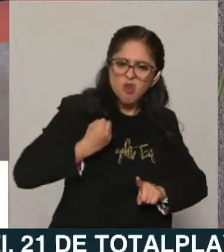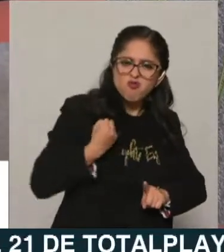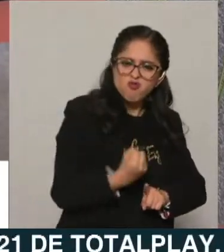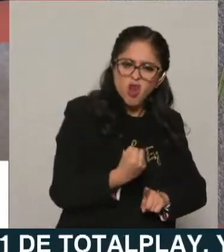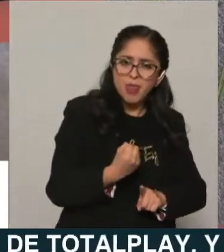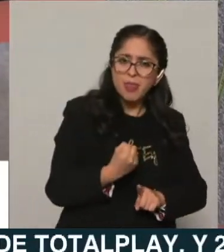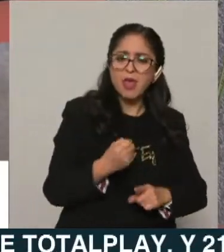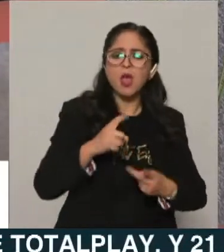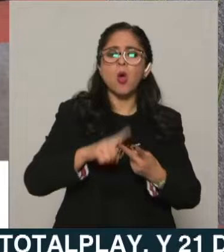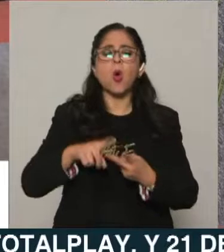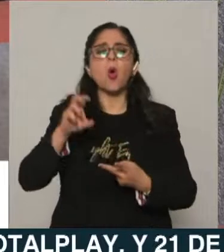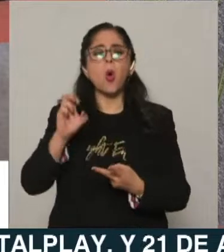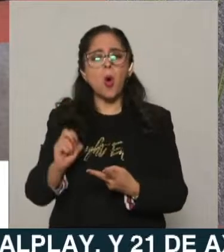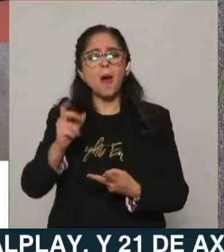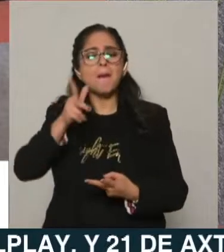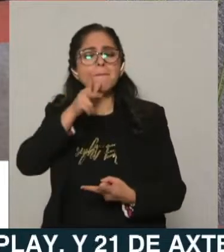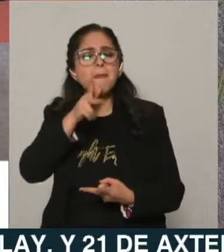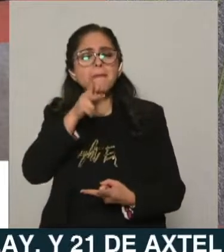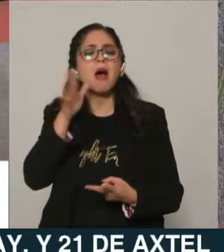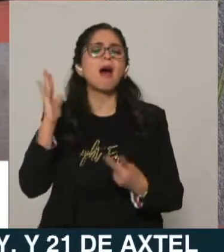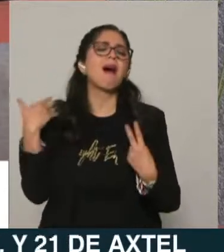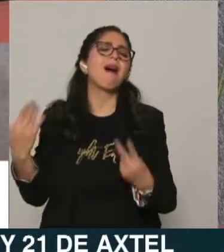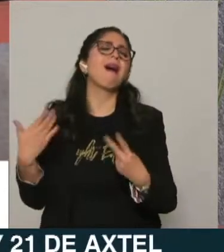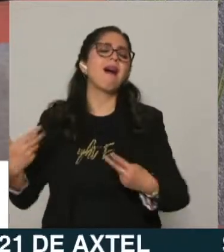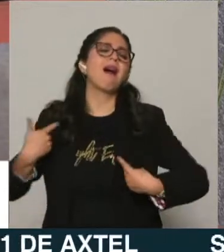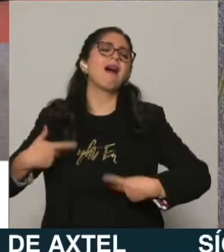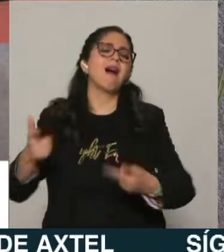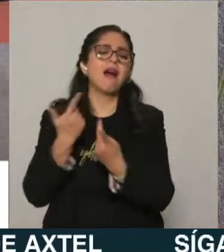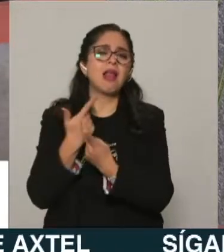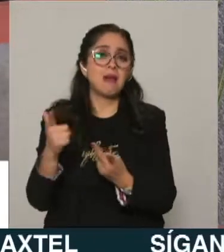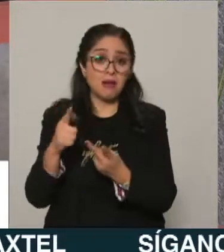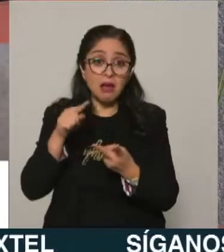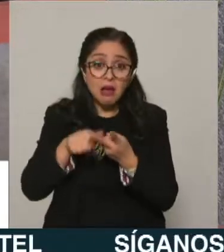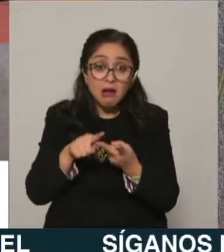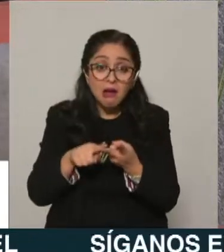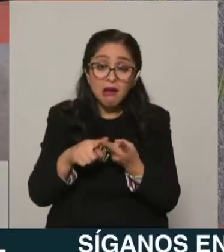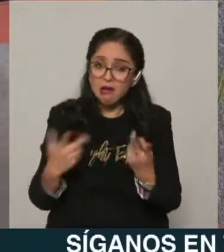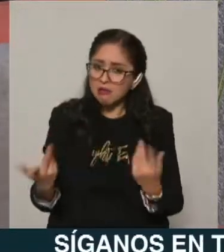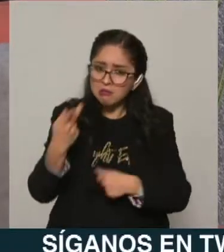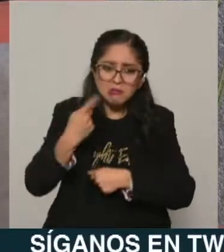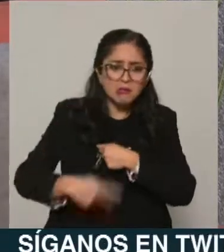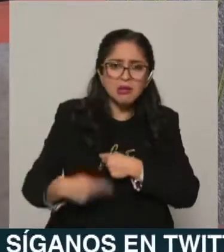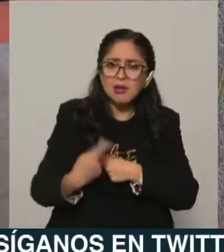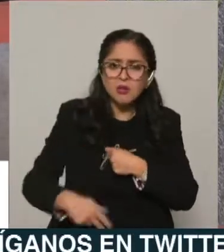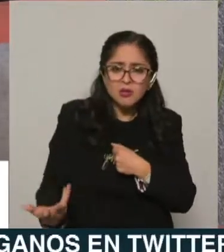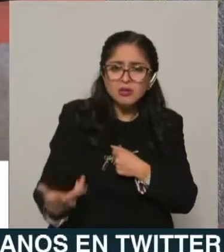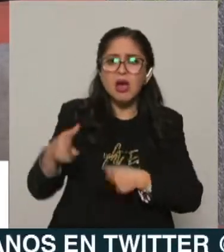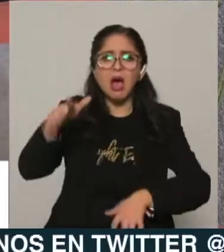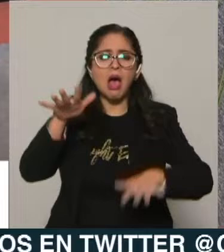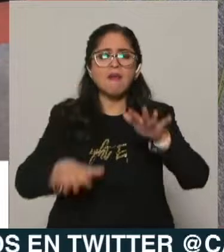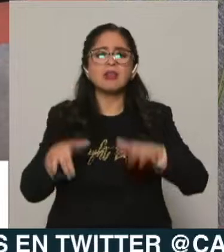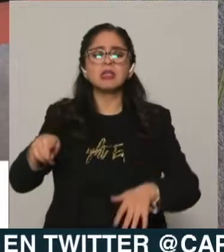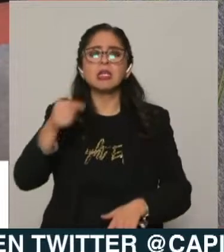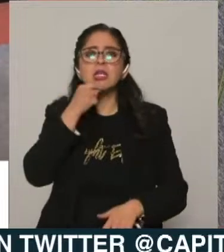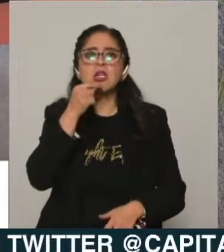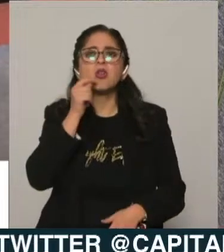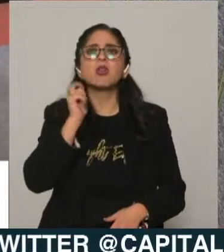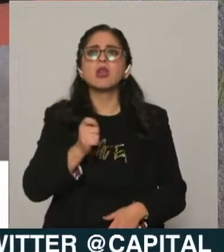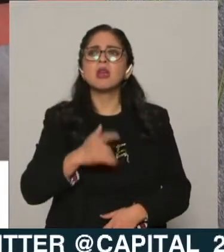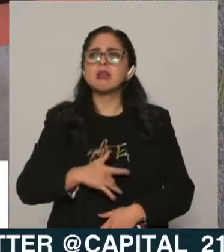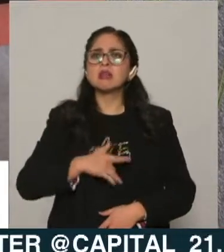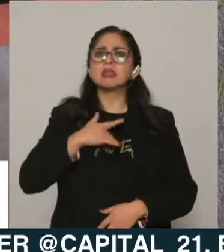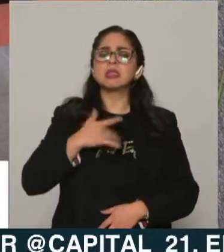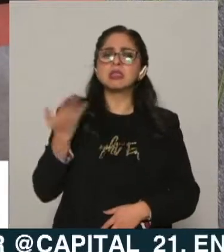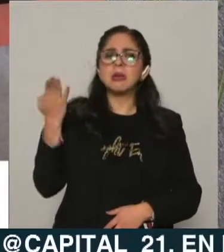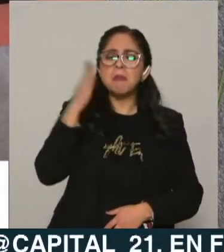de peligrosos. Unos padres que son totalmente permisivos no le dan al niño la capacidad de tolerar su misma frustración. Claro. O sea, si yo